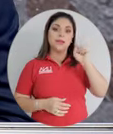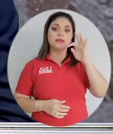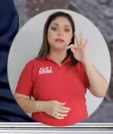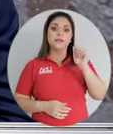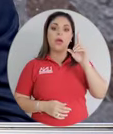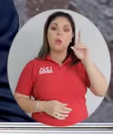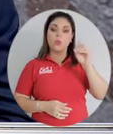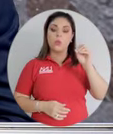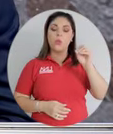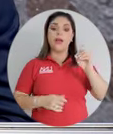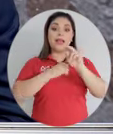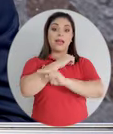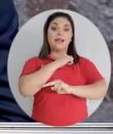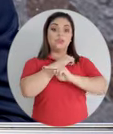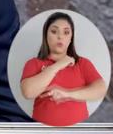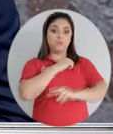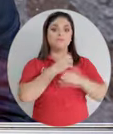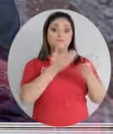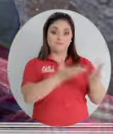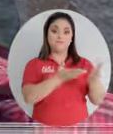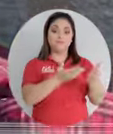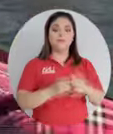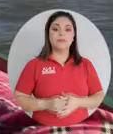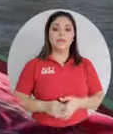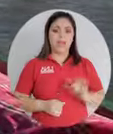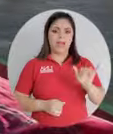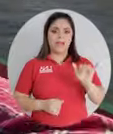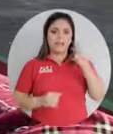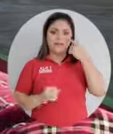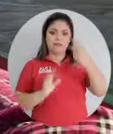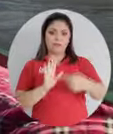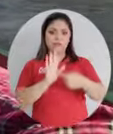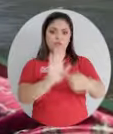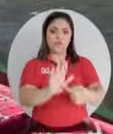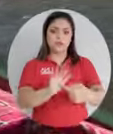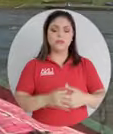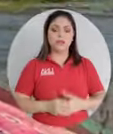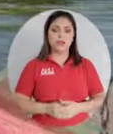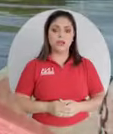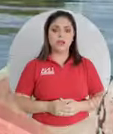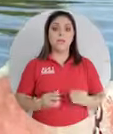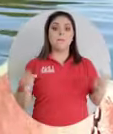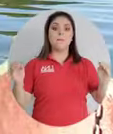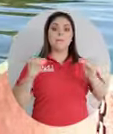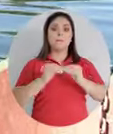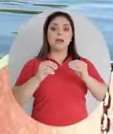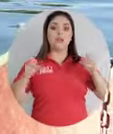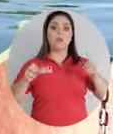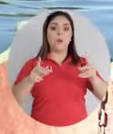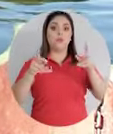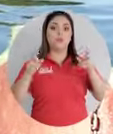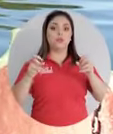el informe del Estado de la Nación, porque bueno, está demostrado que entre